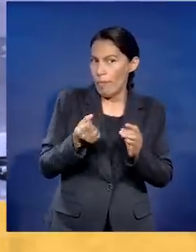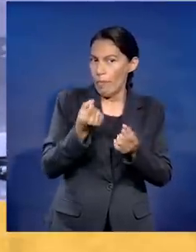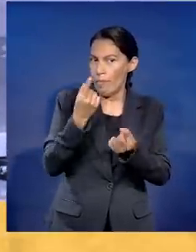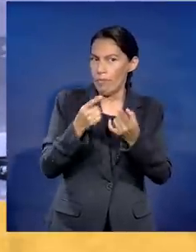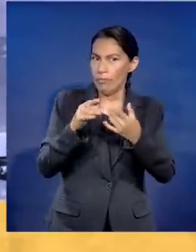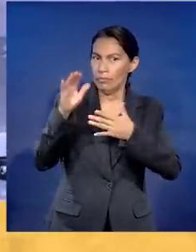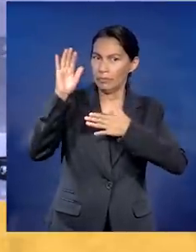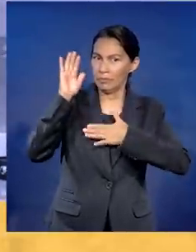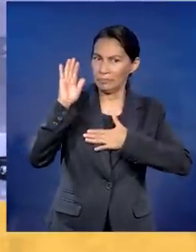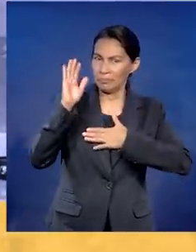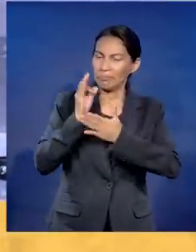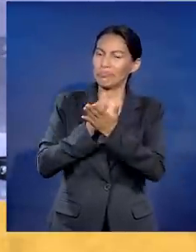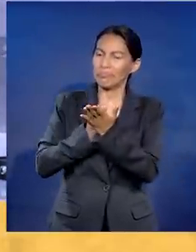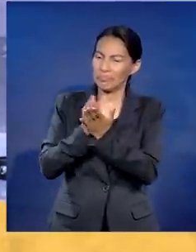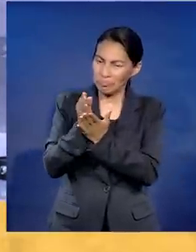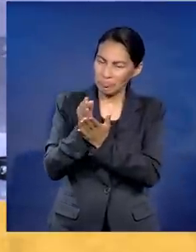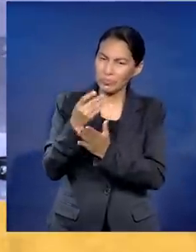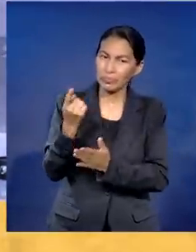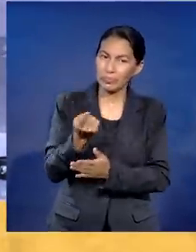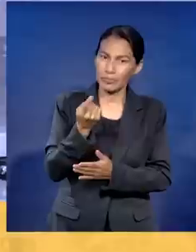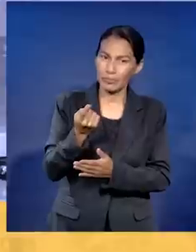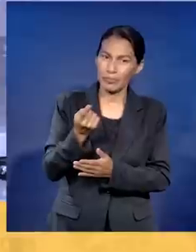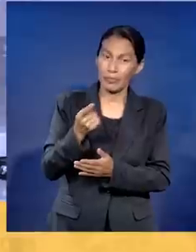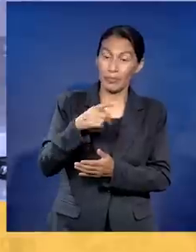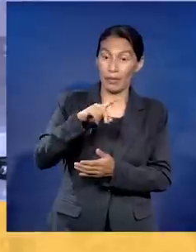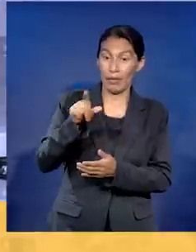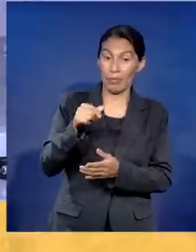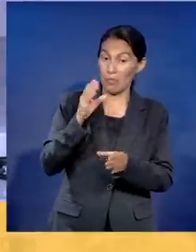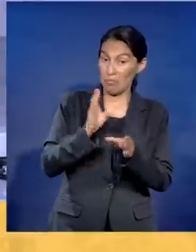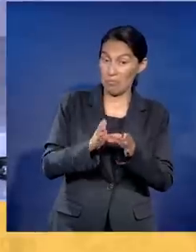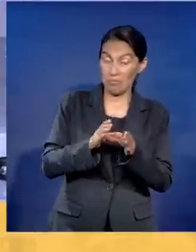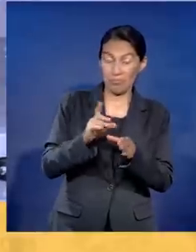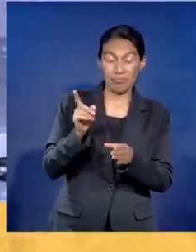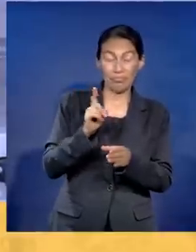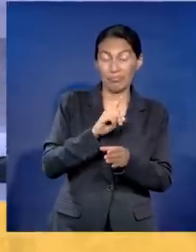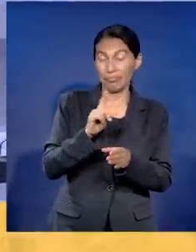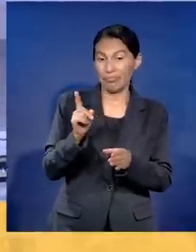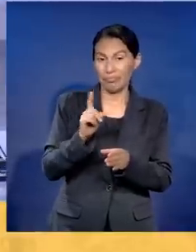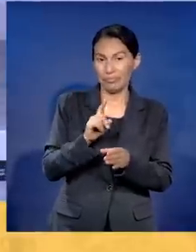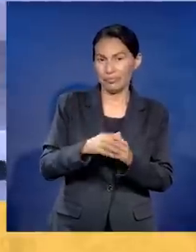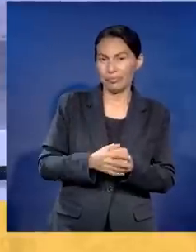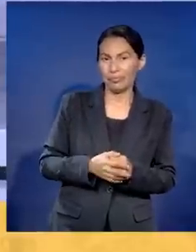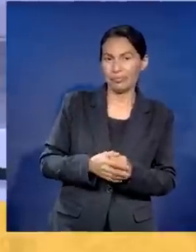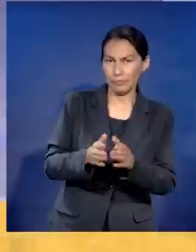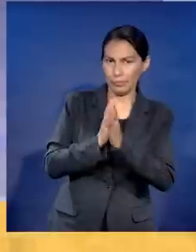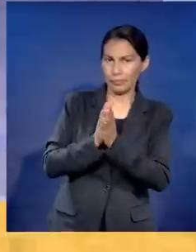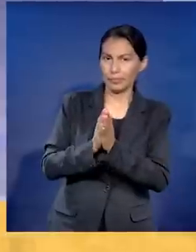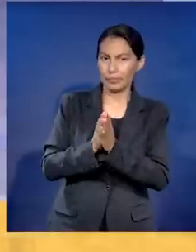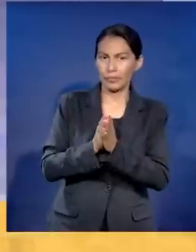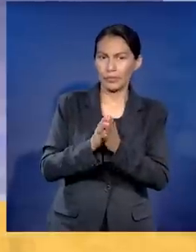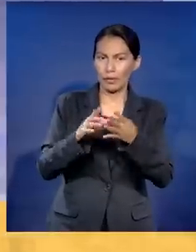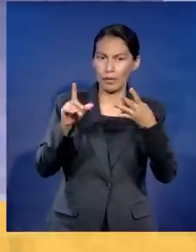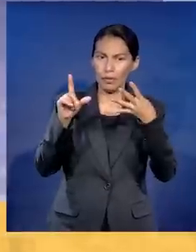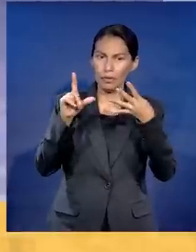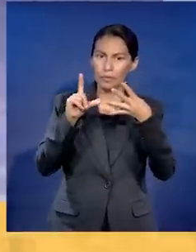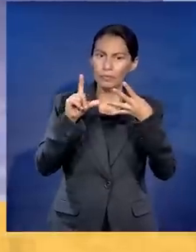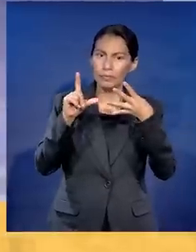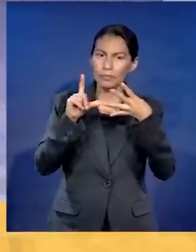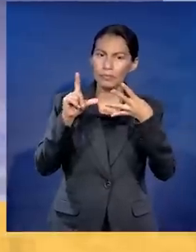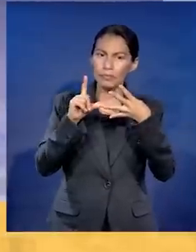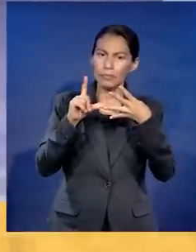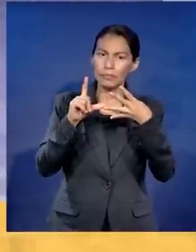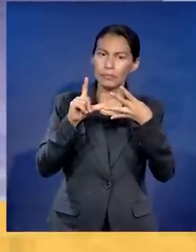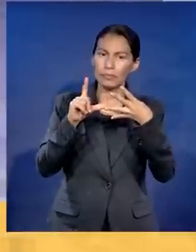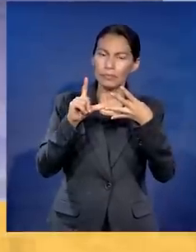una situación de alguien que promete fidelidad eterna, pero después no la cumple. Por favor, vaya conmigo